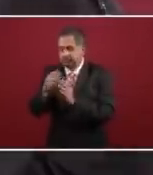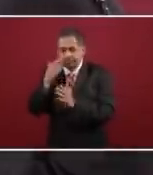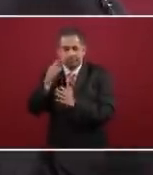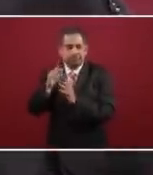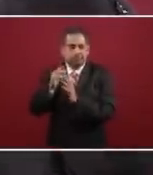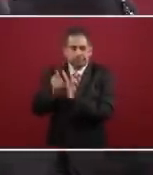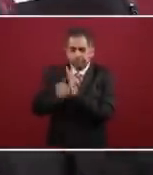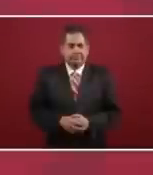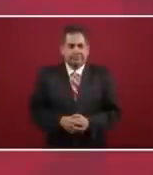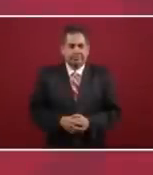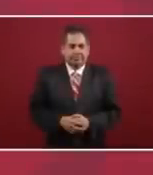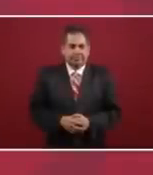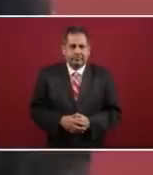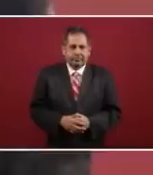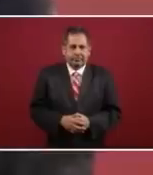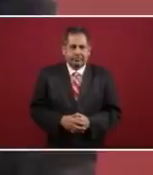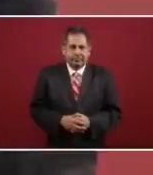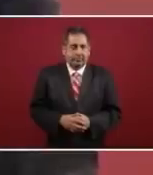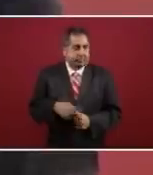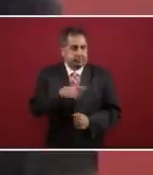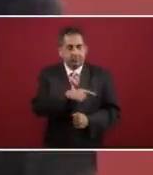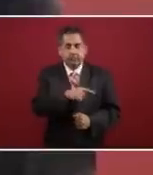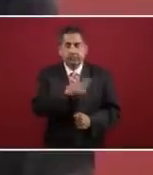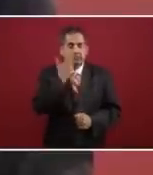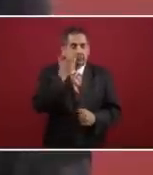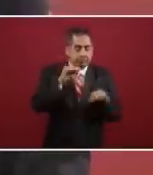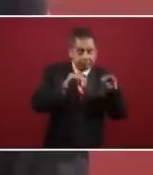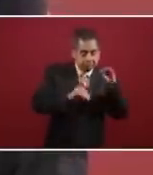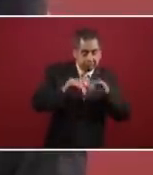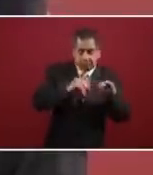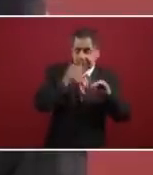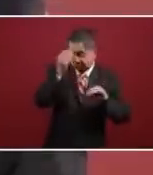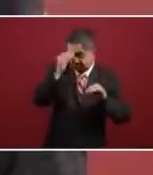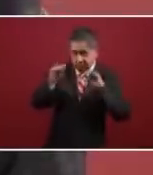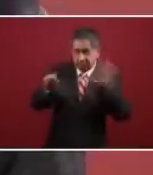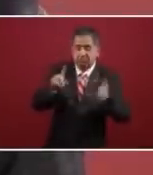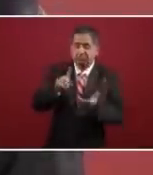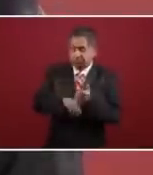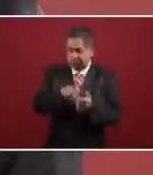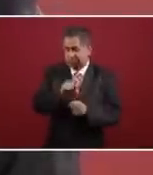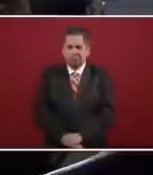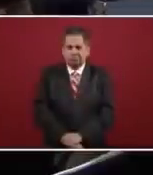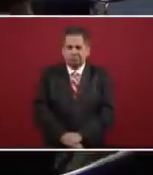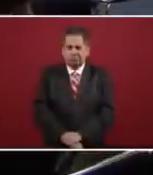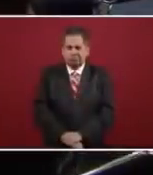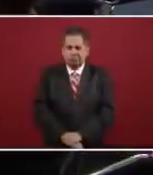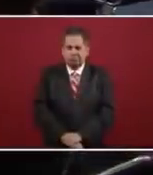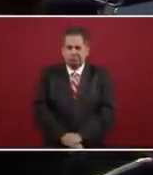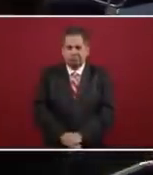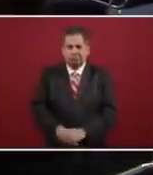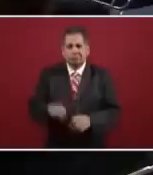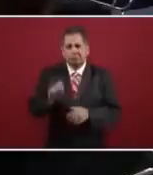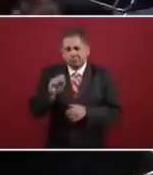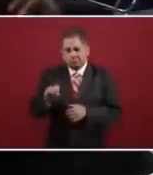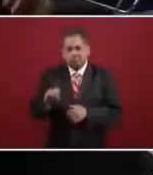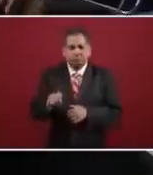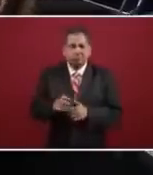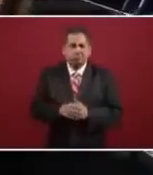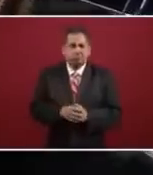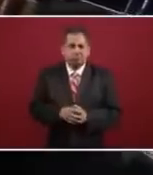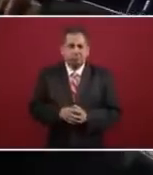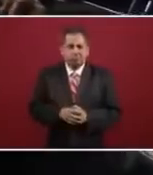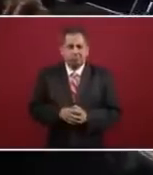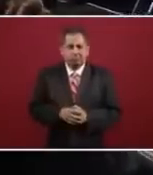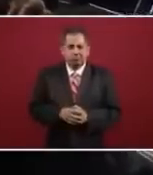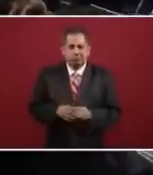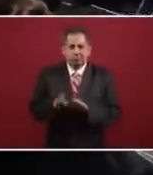ahí también, porque hay manipulación también en las redes. Sí, parece que